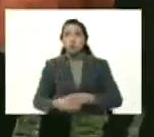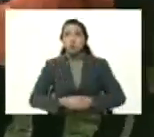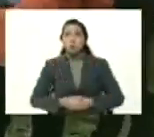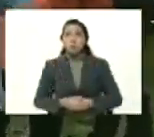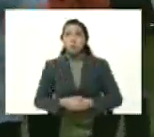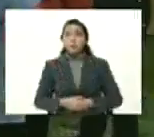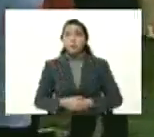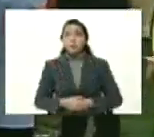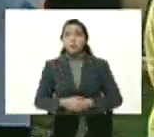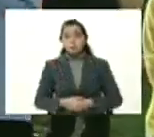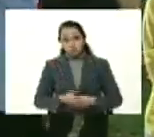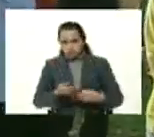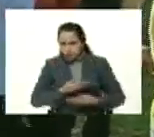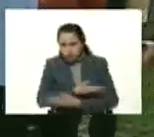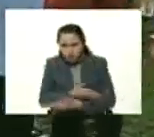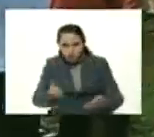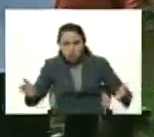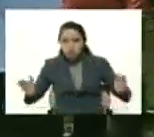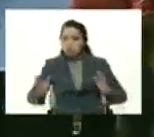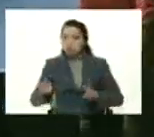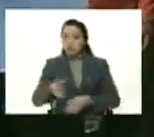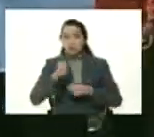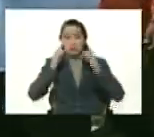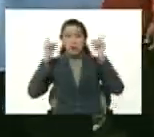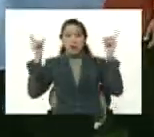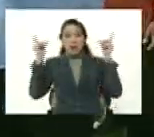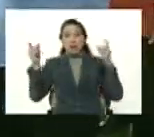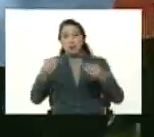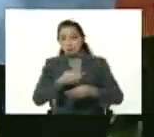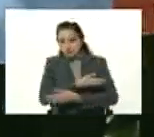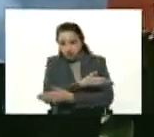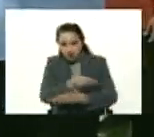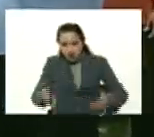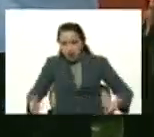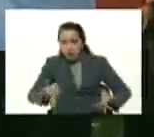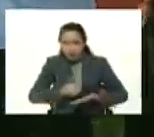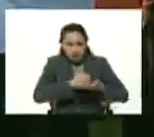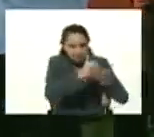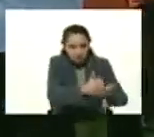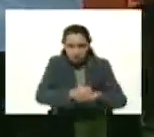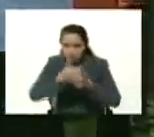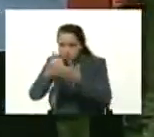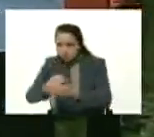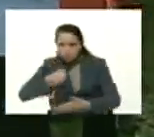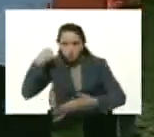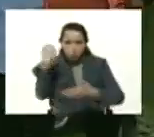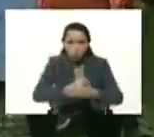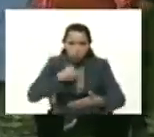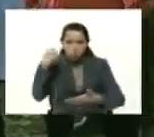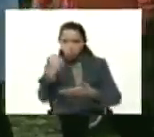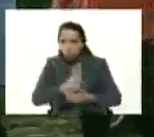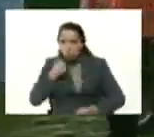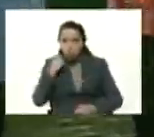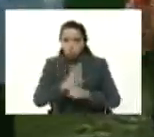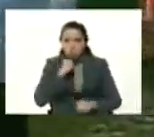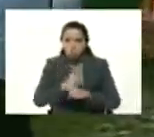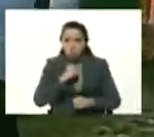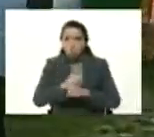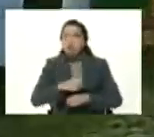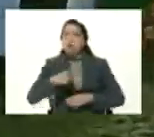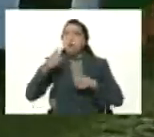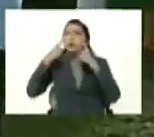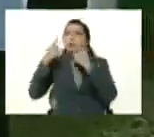Y estamos a la orden. Impresionante. Y a la orden, con las ganas de ayudar. De trabajar y de luchar por el. Con las ganas de ayudar. ¿Qué es esa botella?